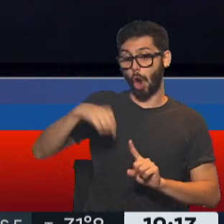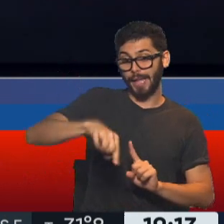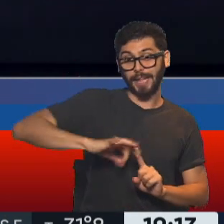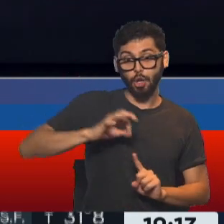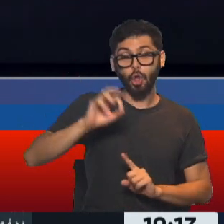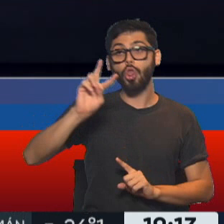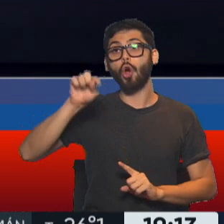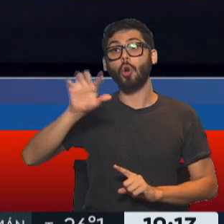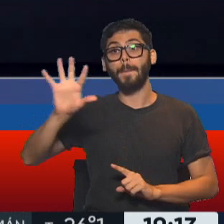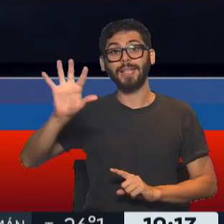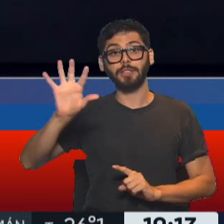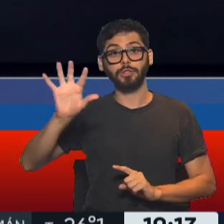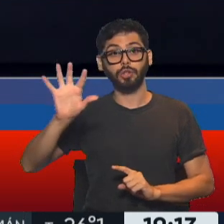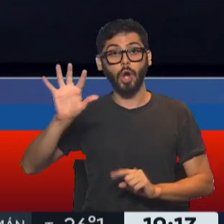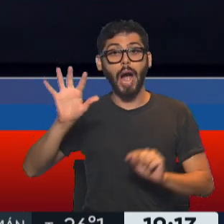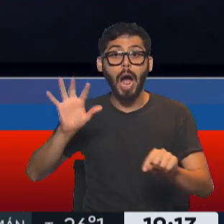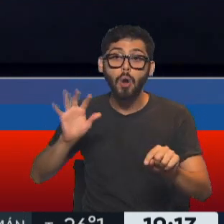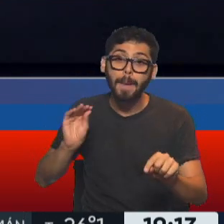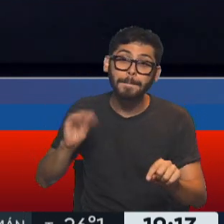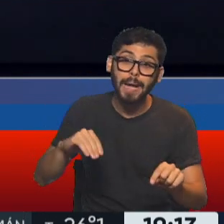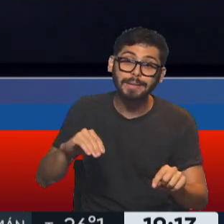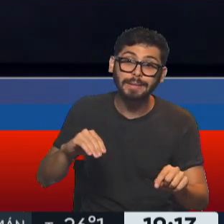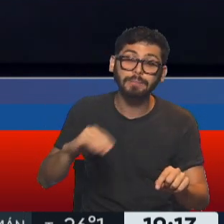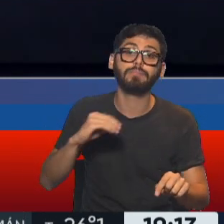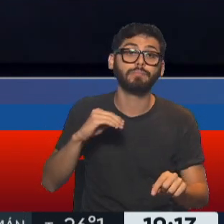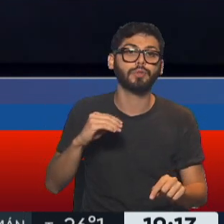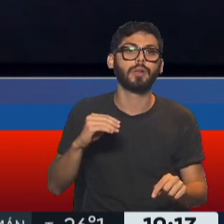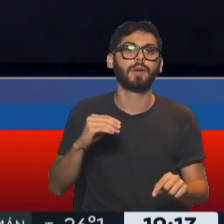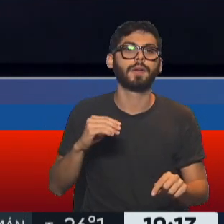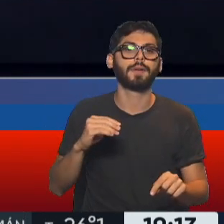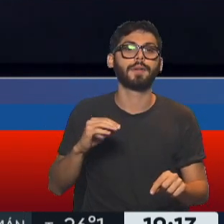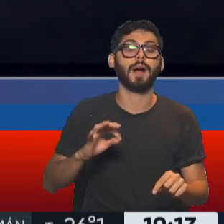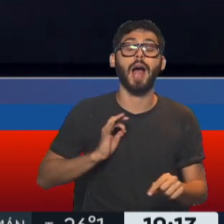Y yo te agrego medio punto más. ¿Por qué? Porque el año pasado hubo